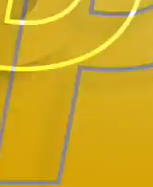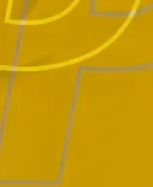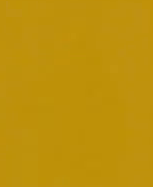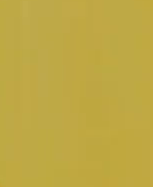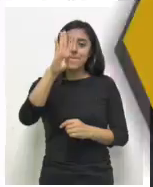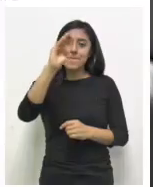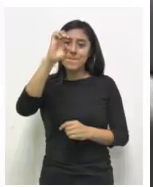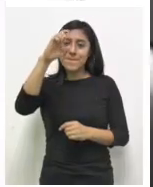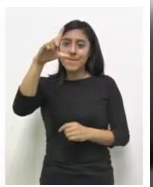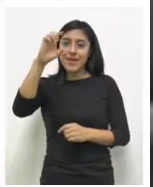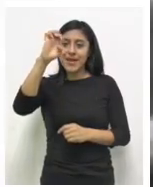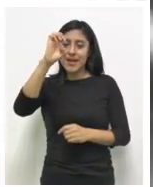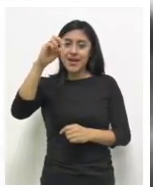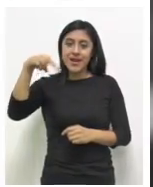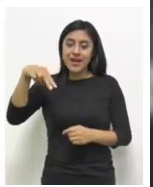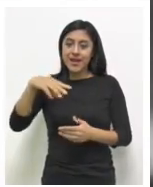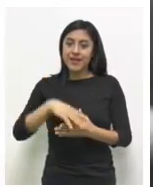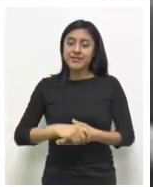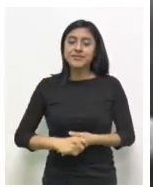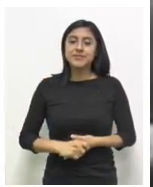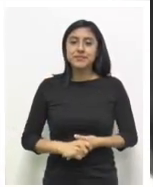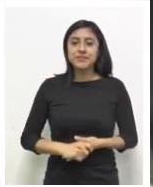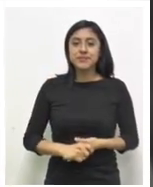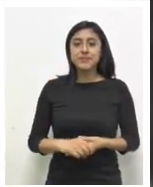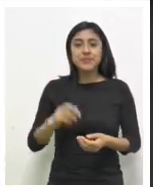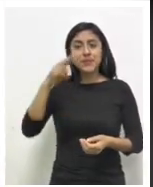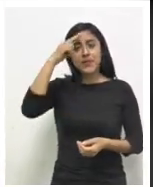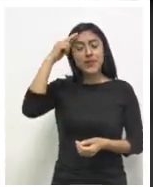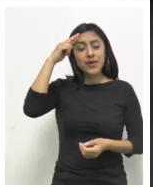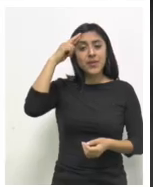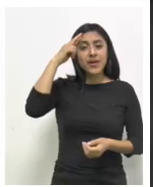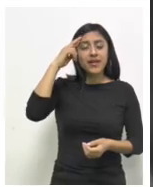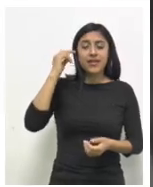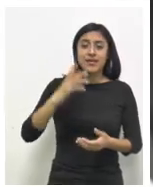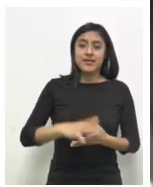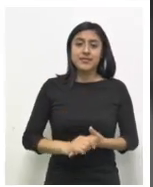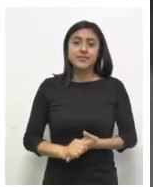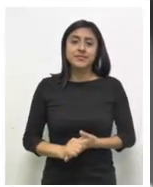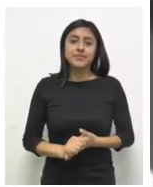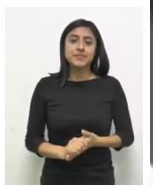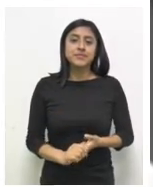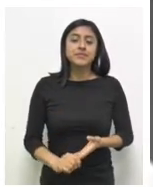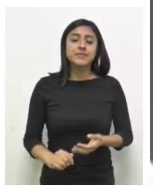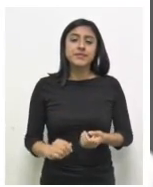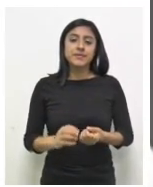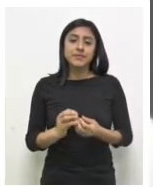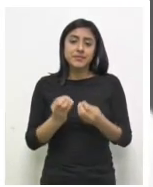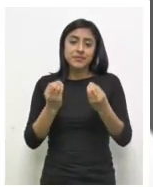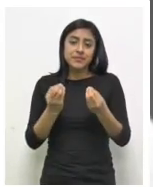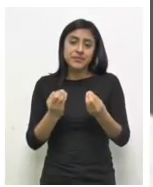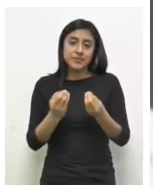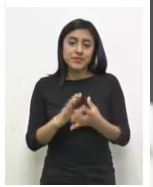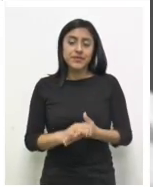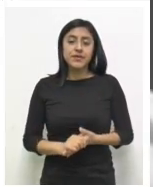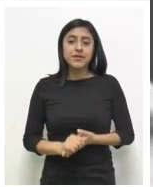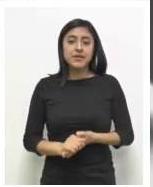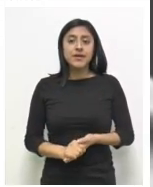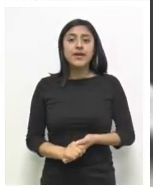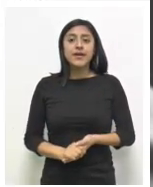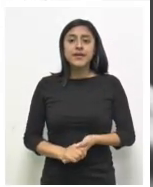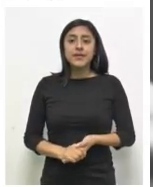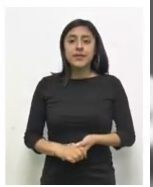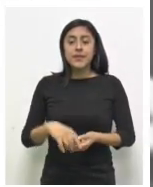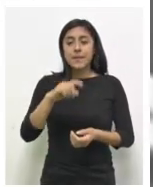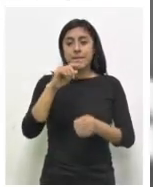guapo. En 1933 ingresó a la Universidad Nacional y se graduó como abogado, y combinaba sus actividades como docente